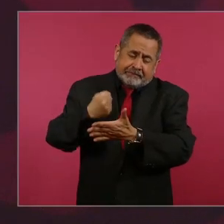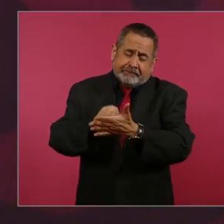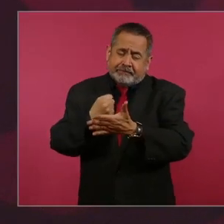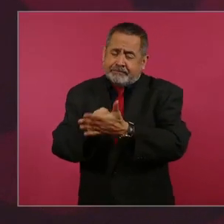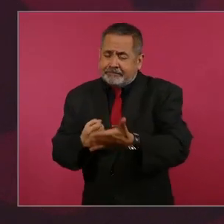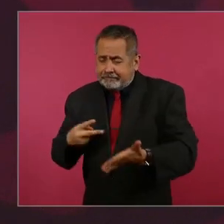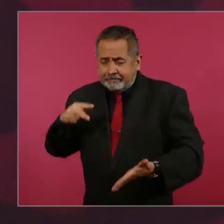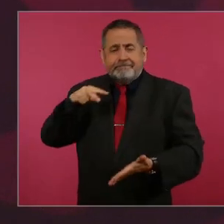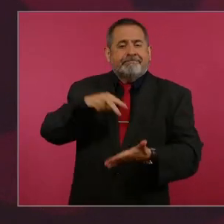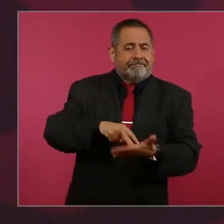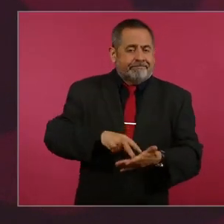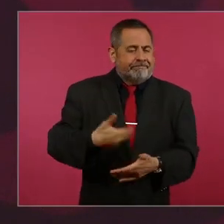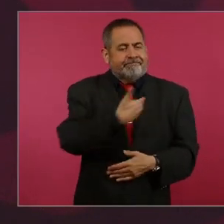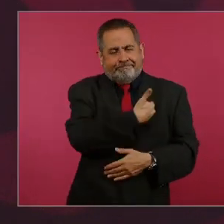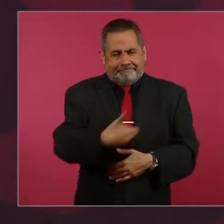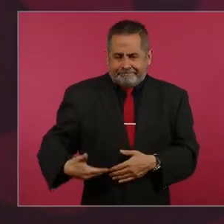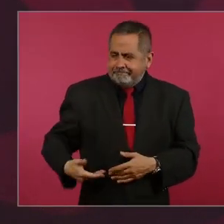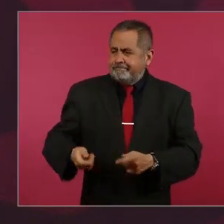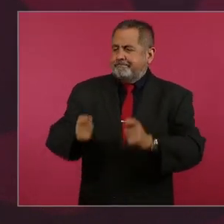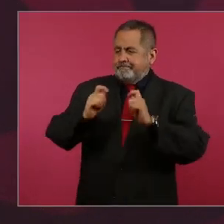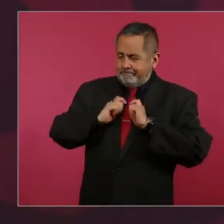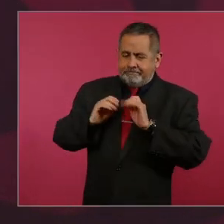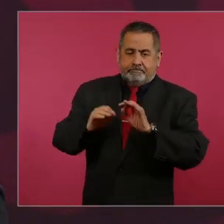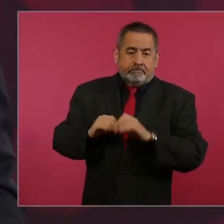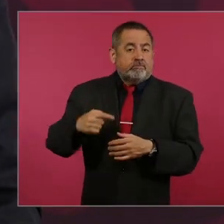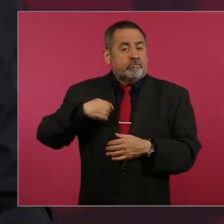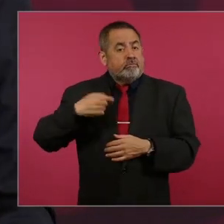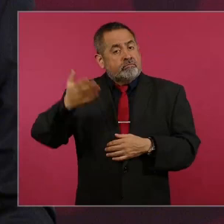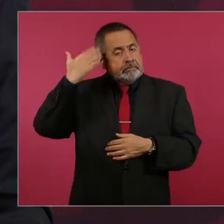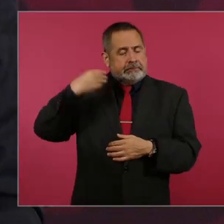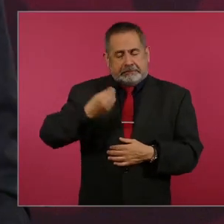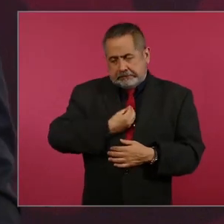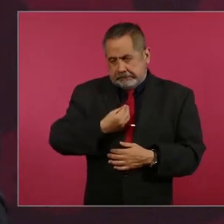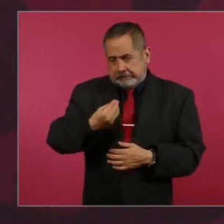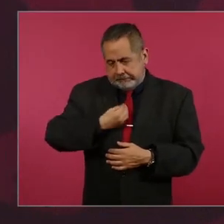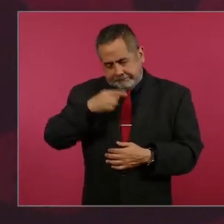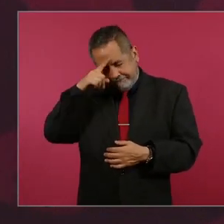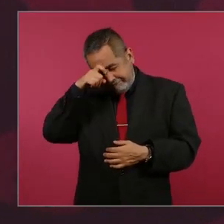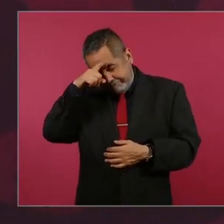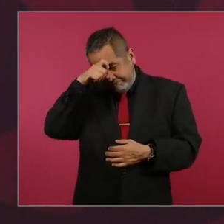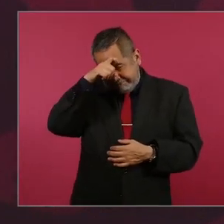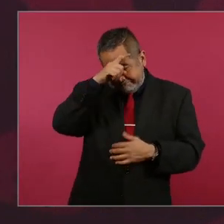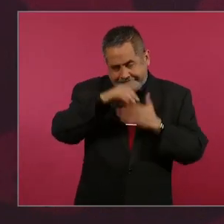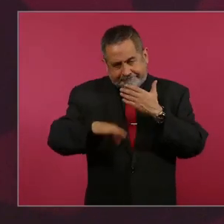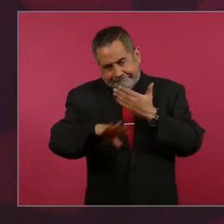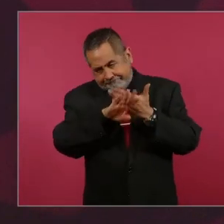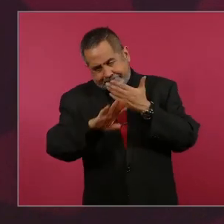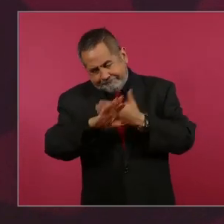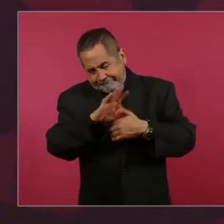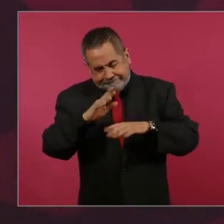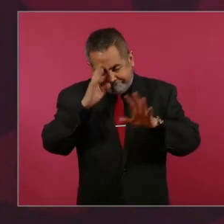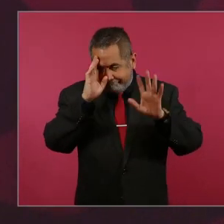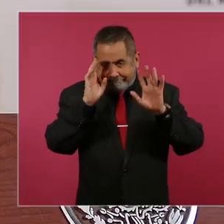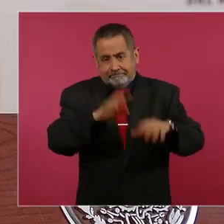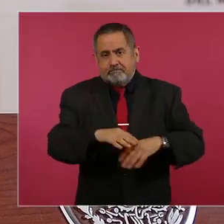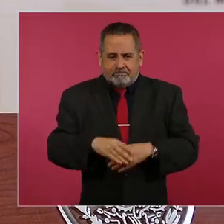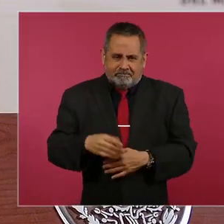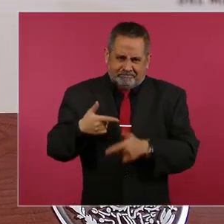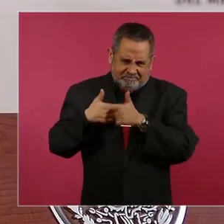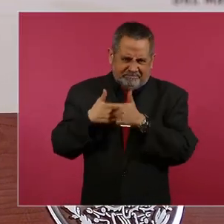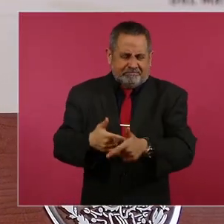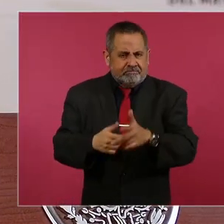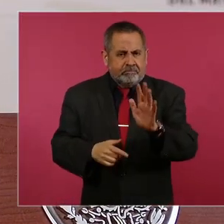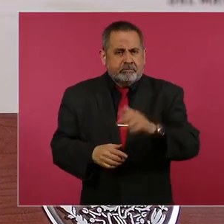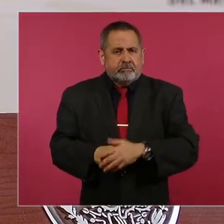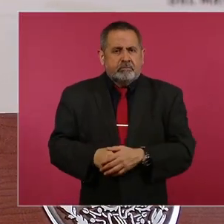enfrentar situaciones difíciles, no sólo